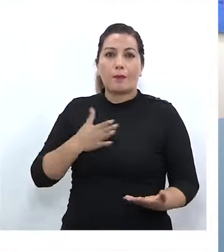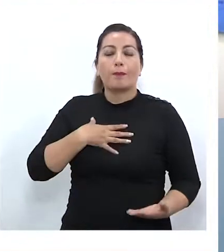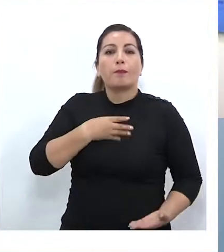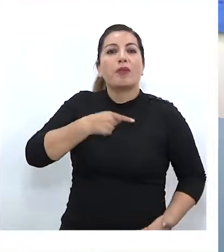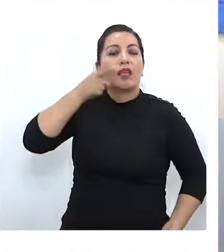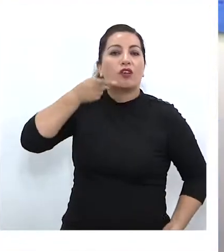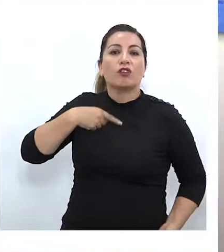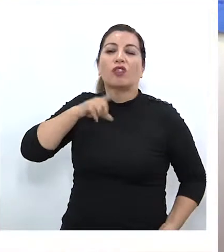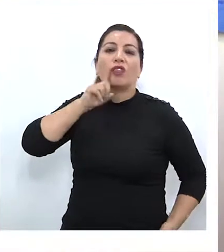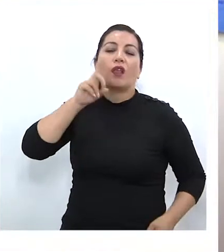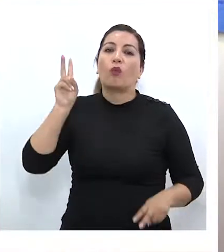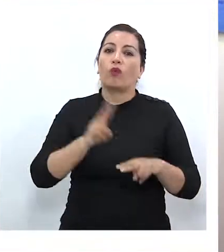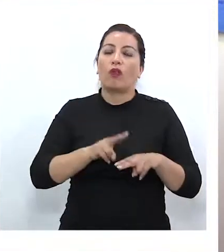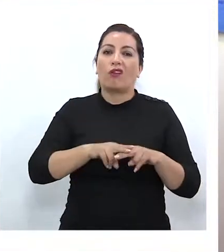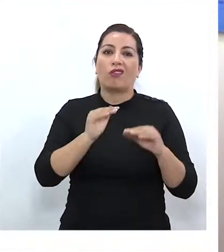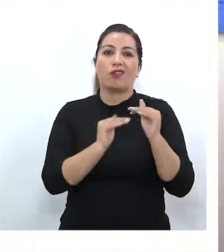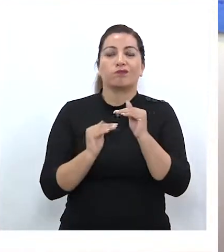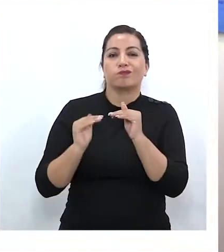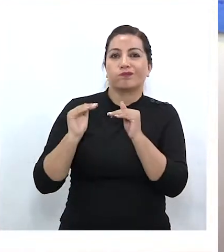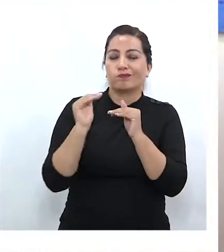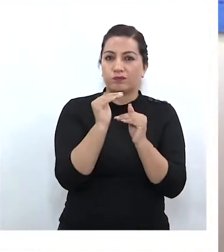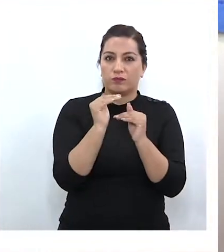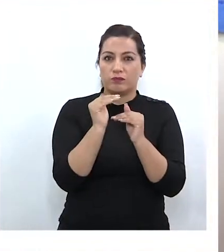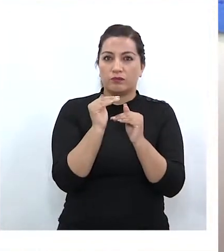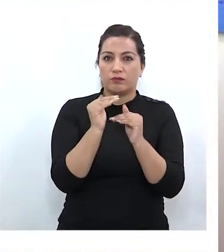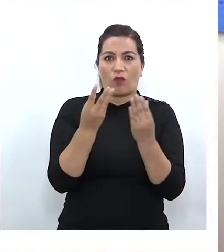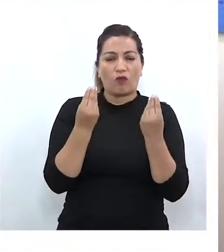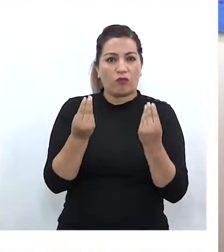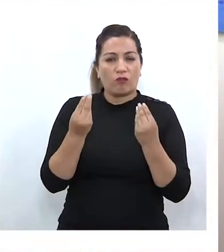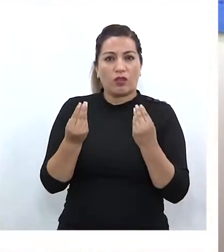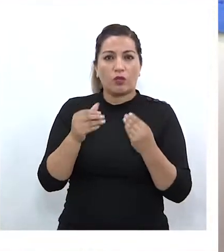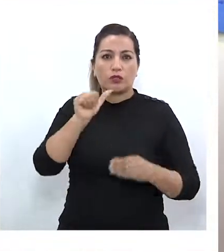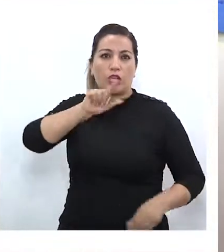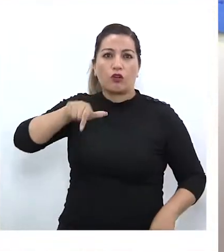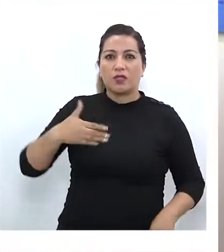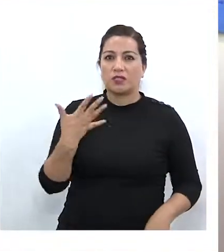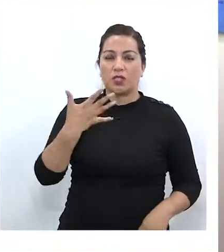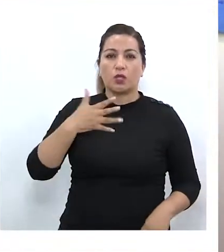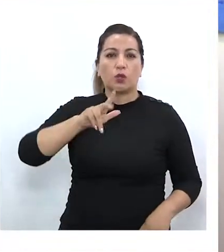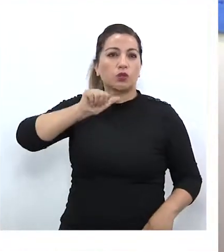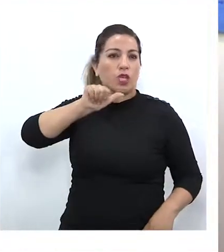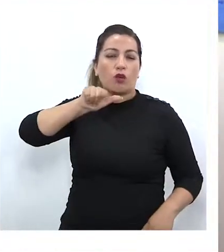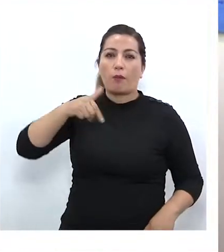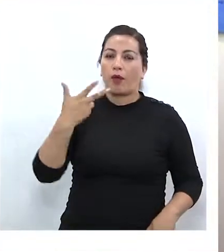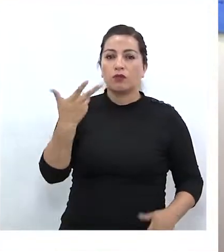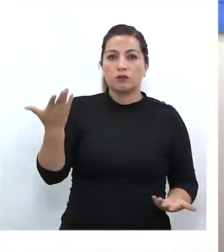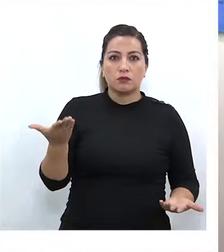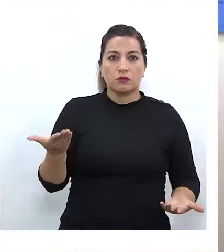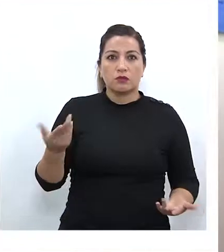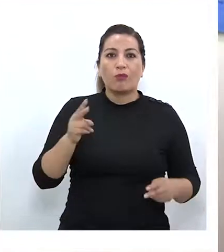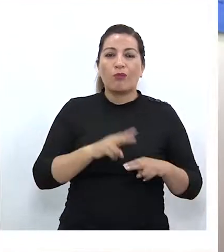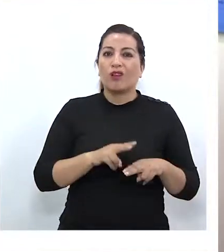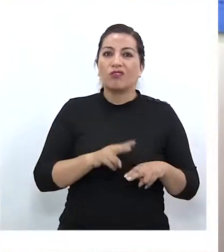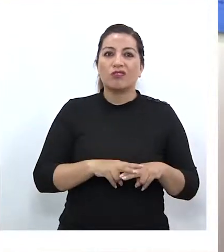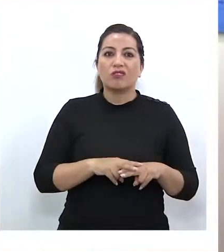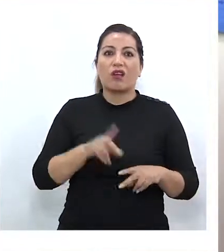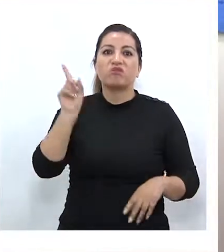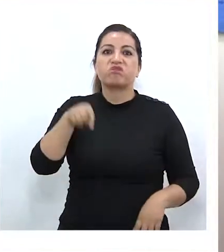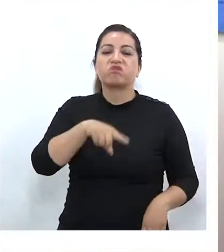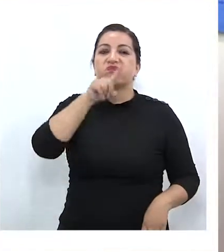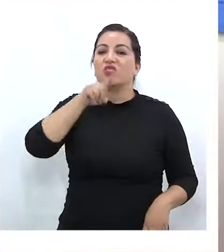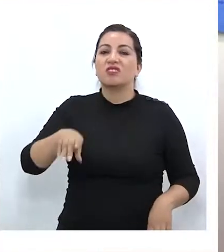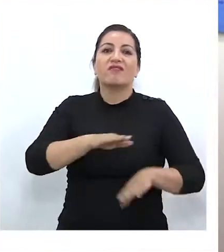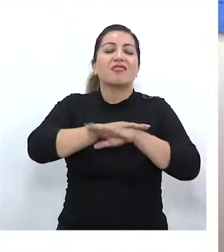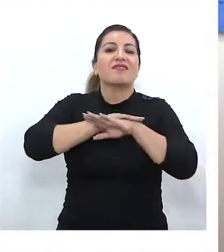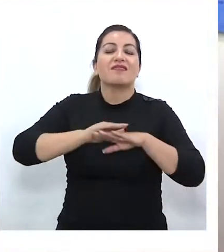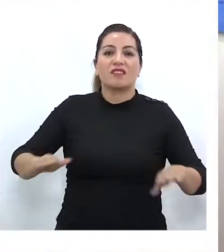mi hijo tiene un rendimiento académico de buen nivel, un 6.5, un 6.8, pero sus notas no le sirven para